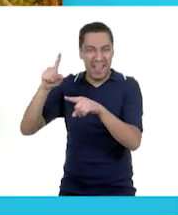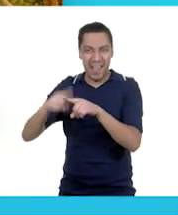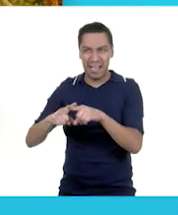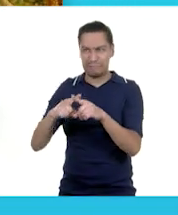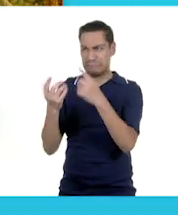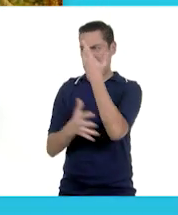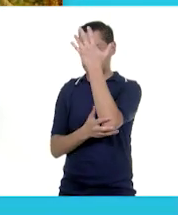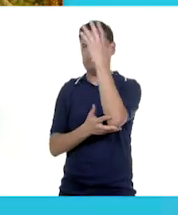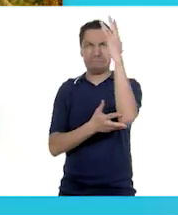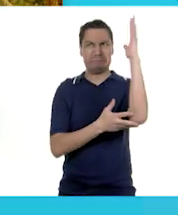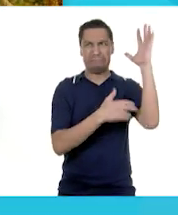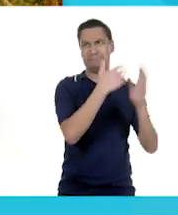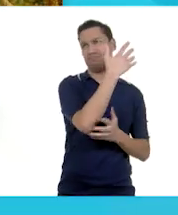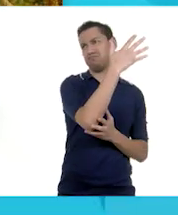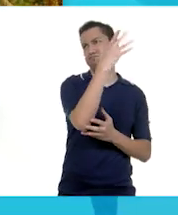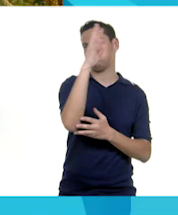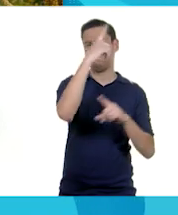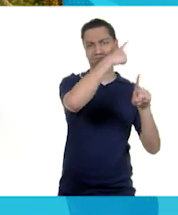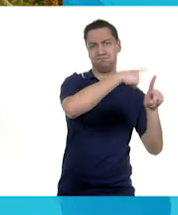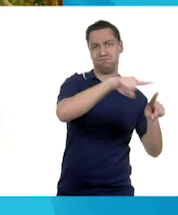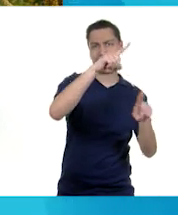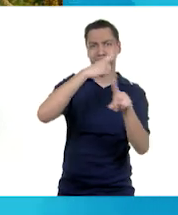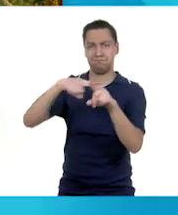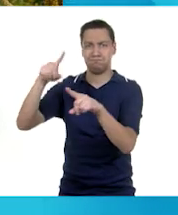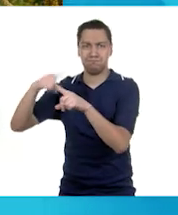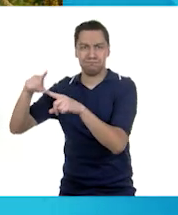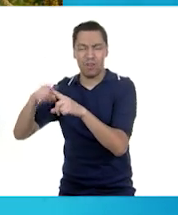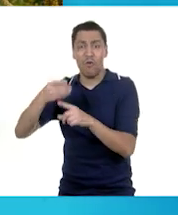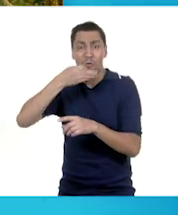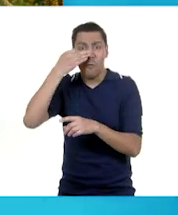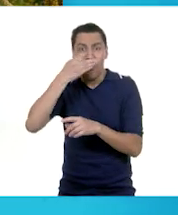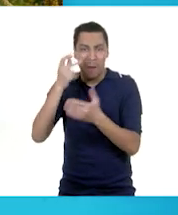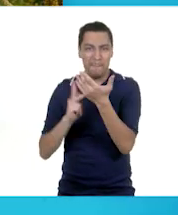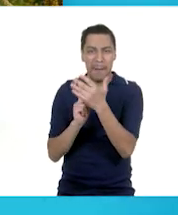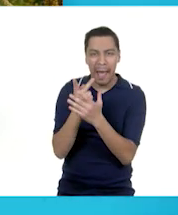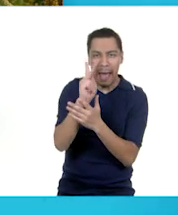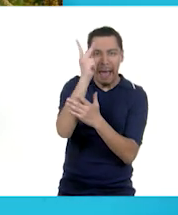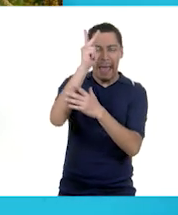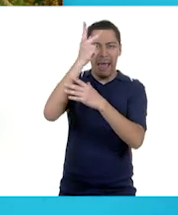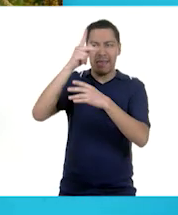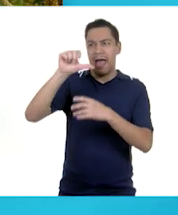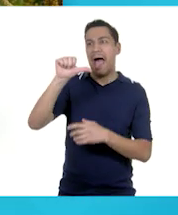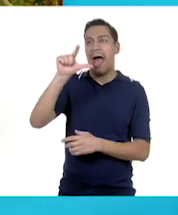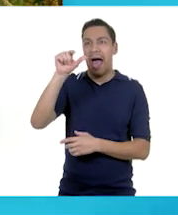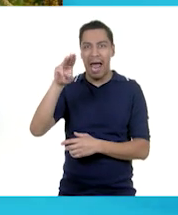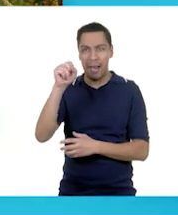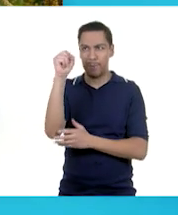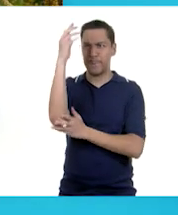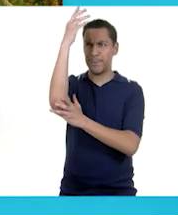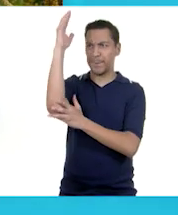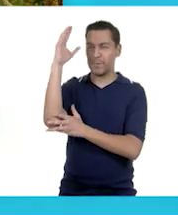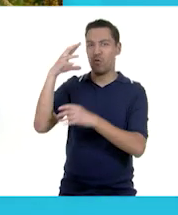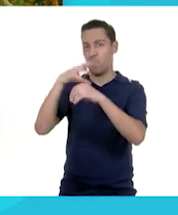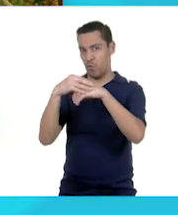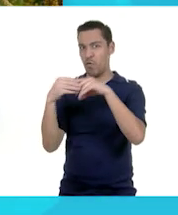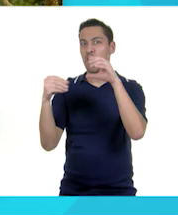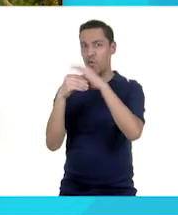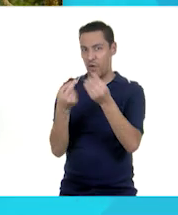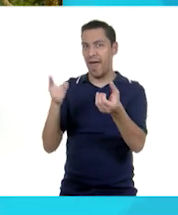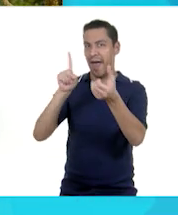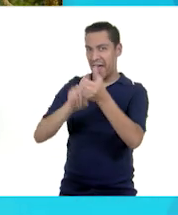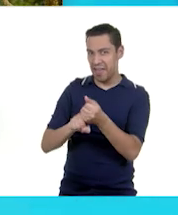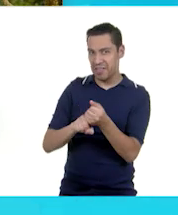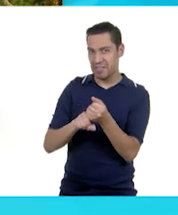tepozanes, encinos, casuarinas, chopos, olmos, álamos, nísperos, laureles de la